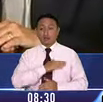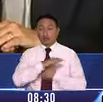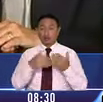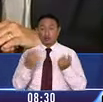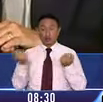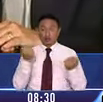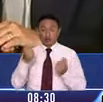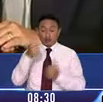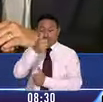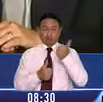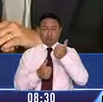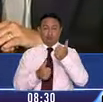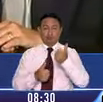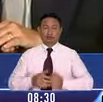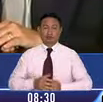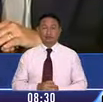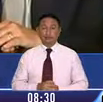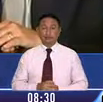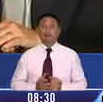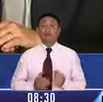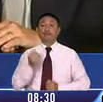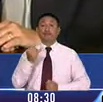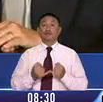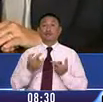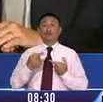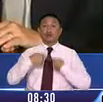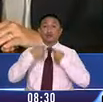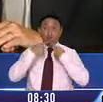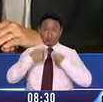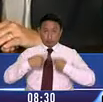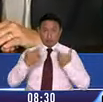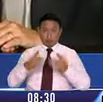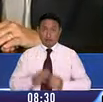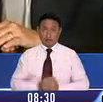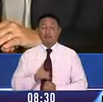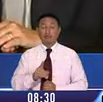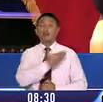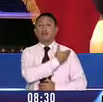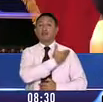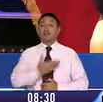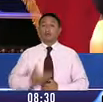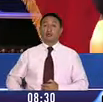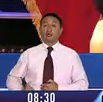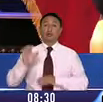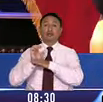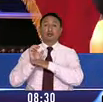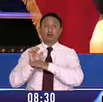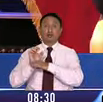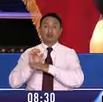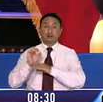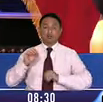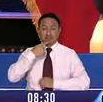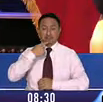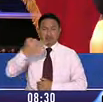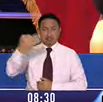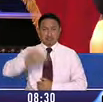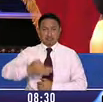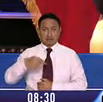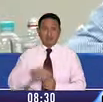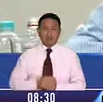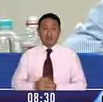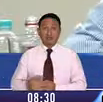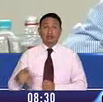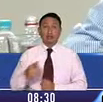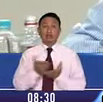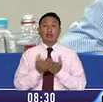Estado. Al finalizar la cadena nacional, el presidente de la República garantizó que ningún servicio